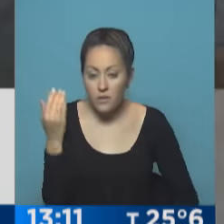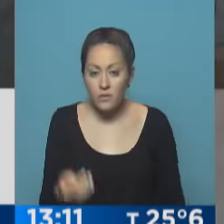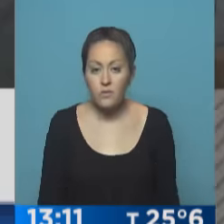gracias